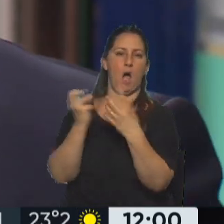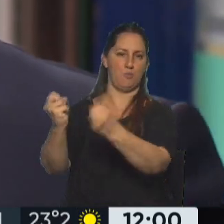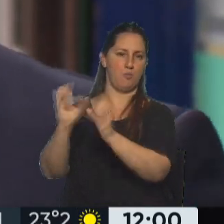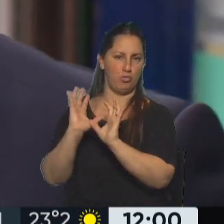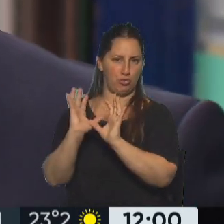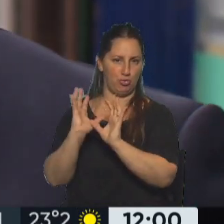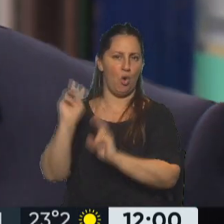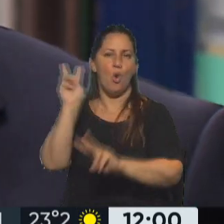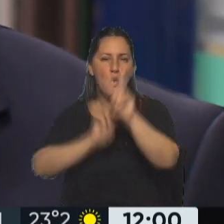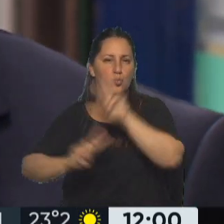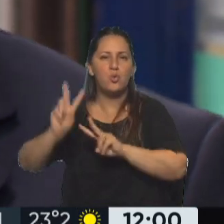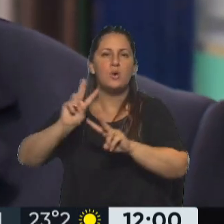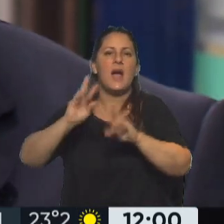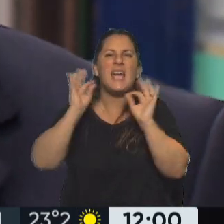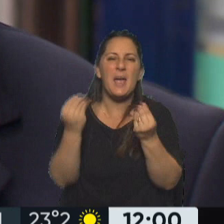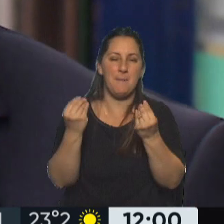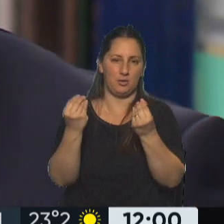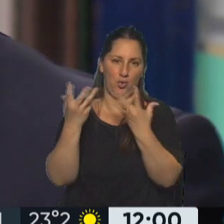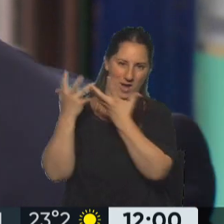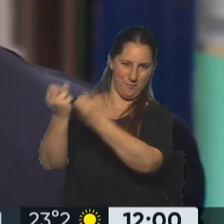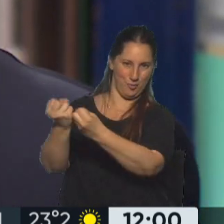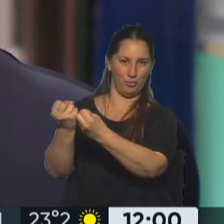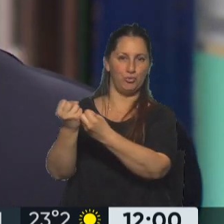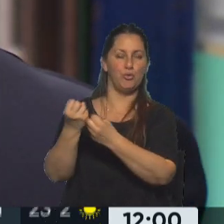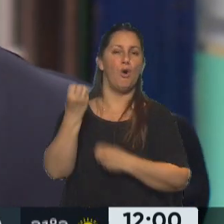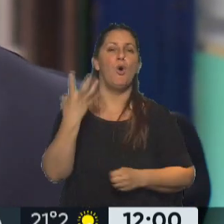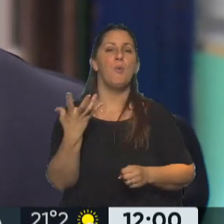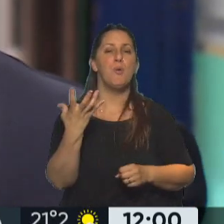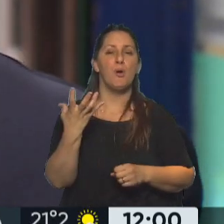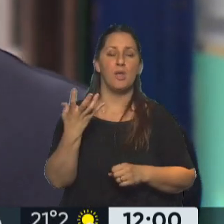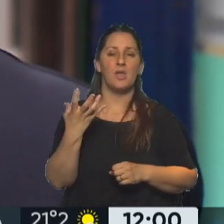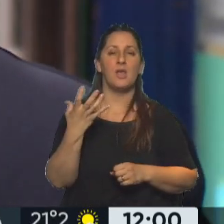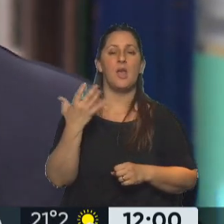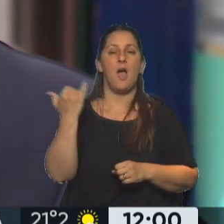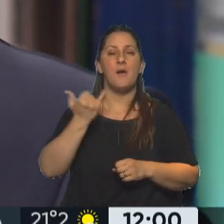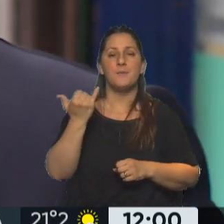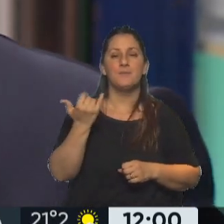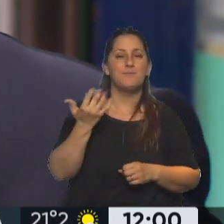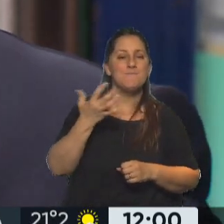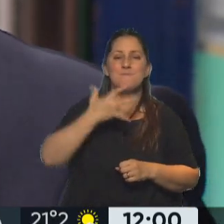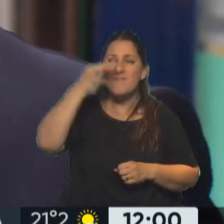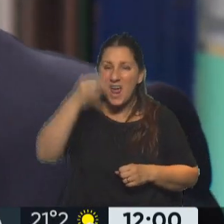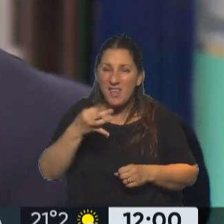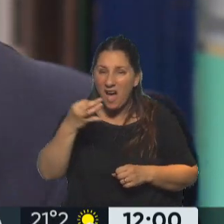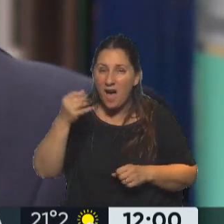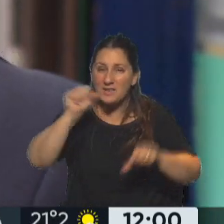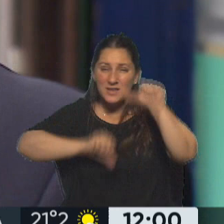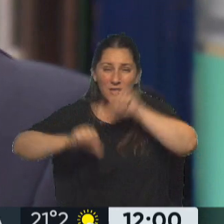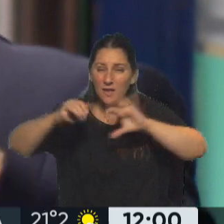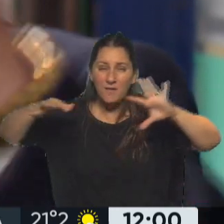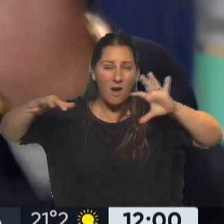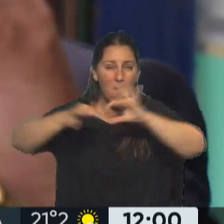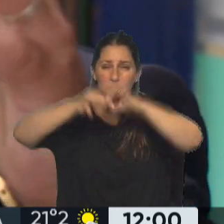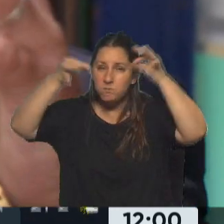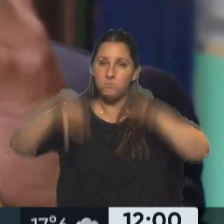esta búsqueda científica de la verdad. Porque primero debe haber una verdad demostrada científicamente, por lo menos